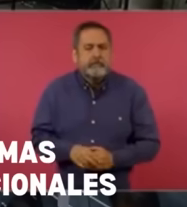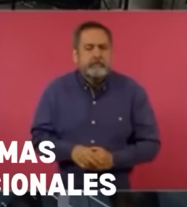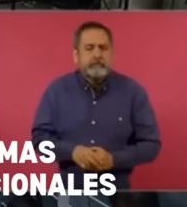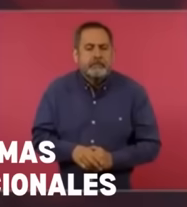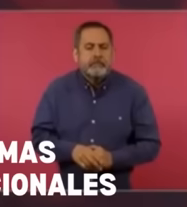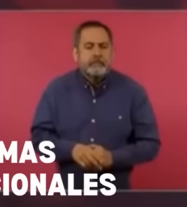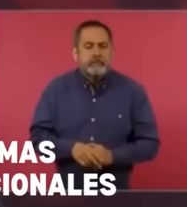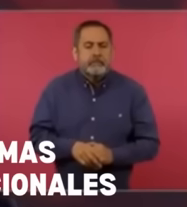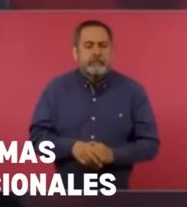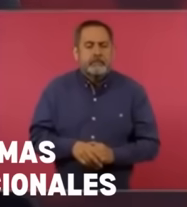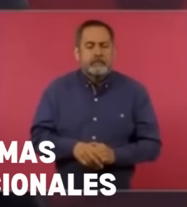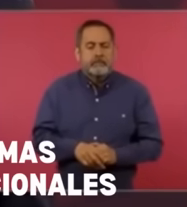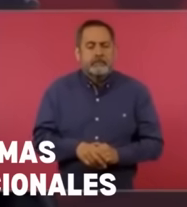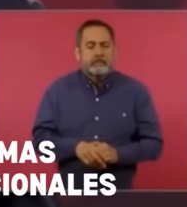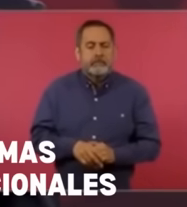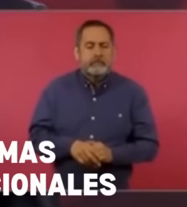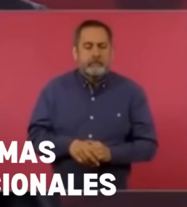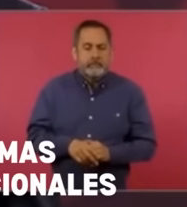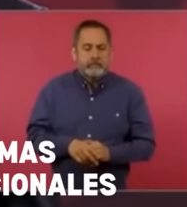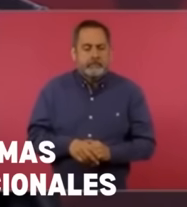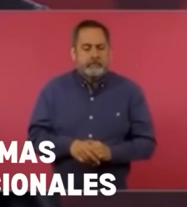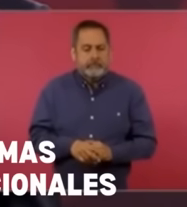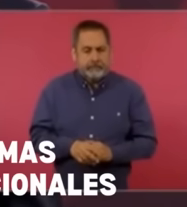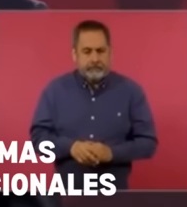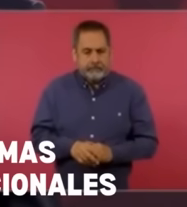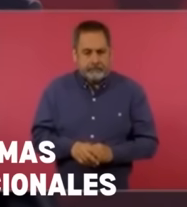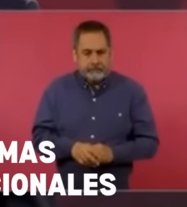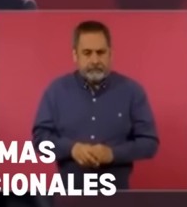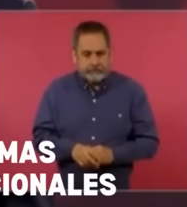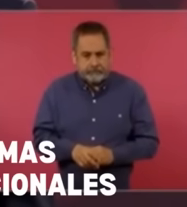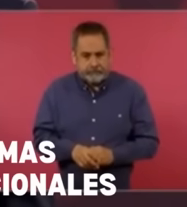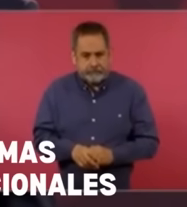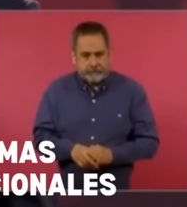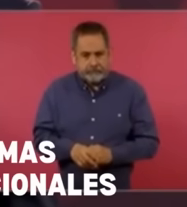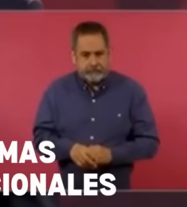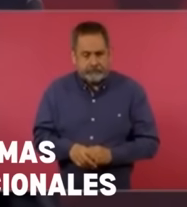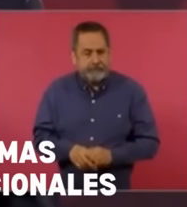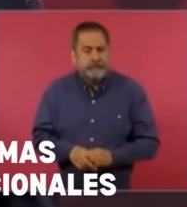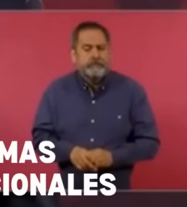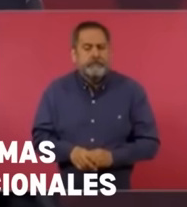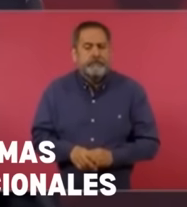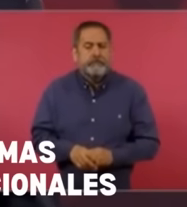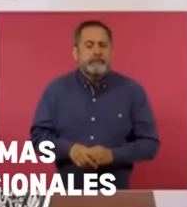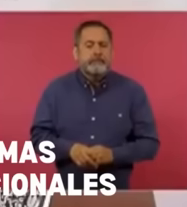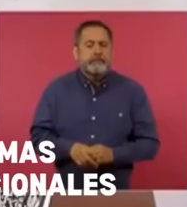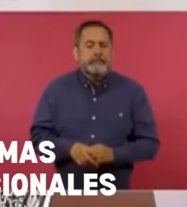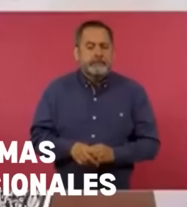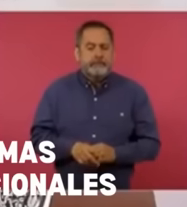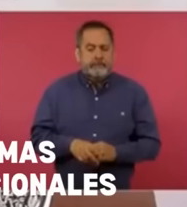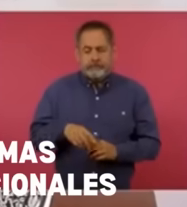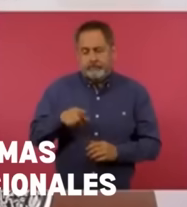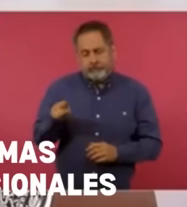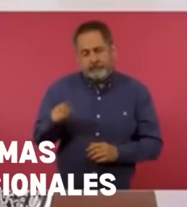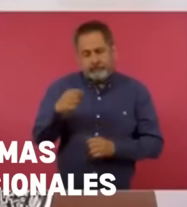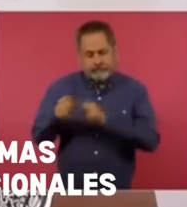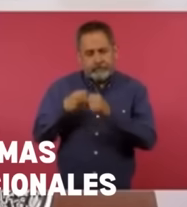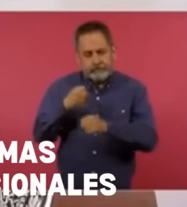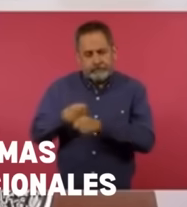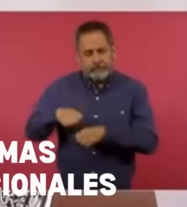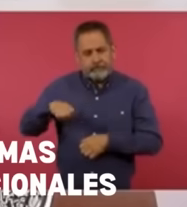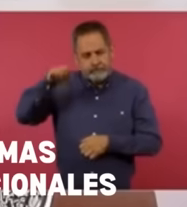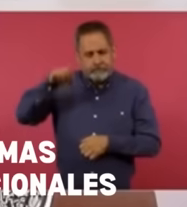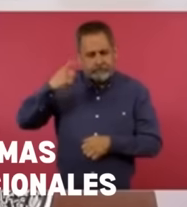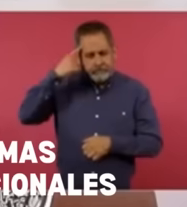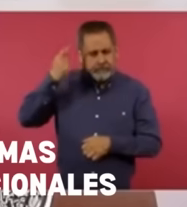eh No solo se mantuvo la edad de jubilación 28